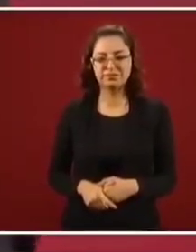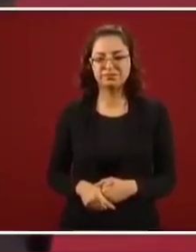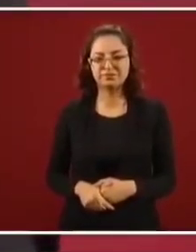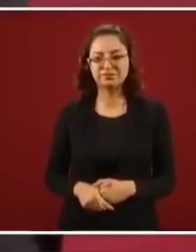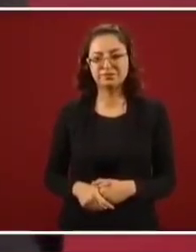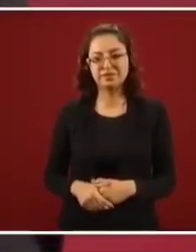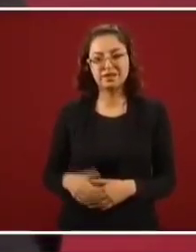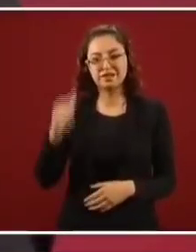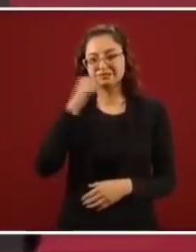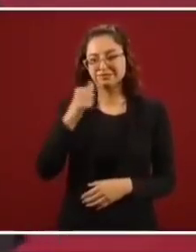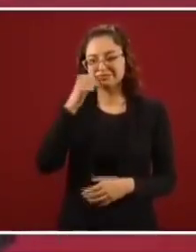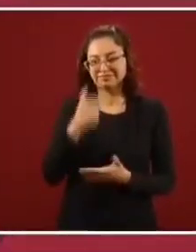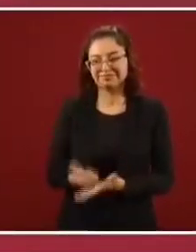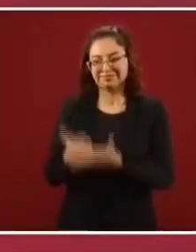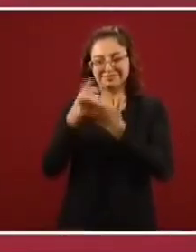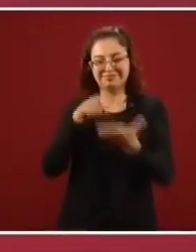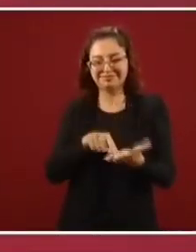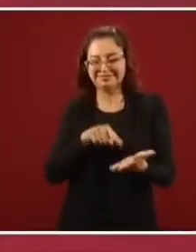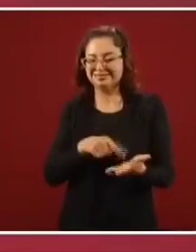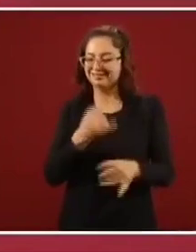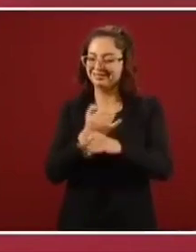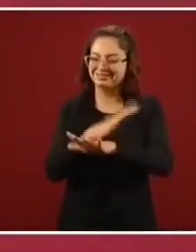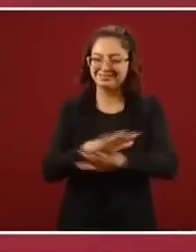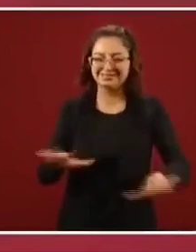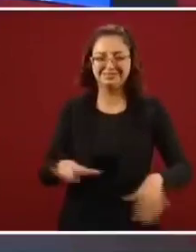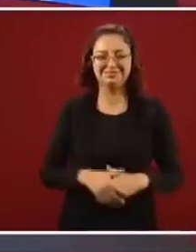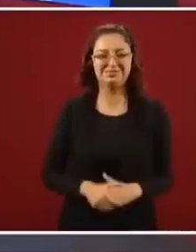el acordeón siempre ayuda.